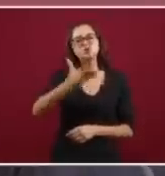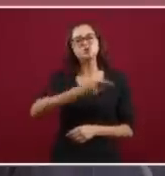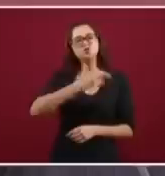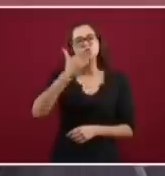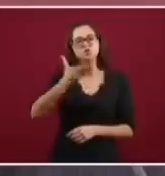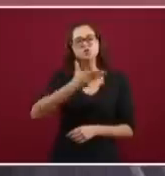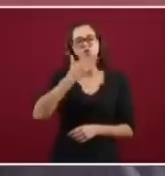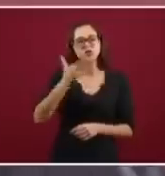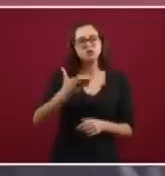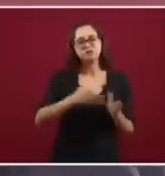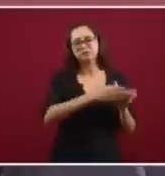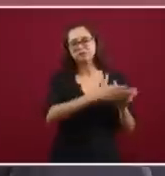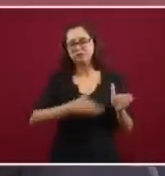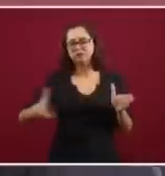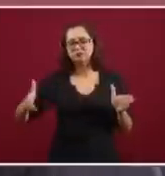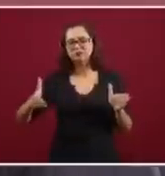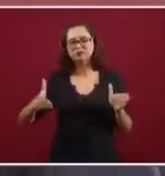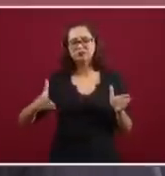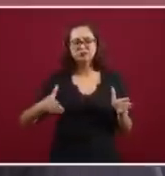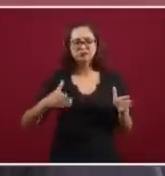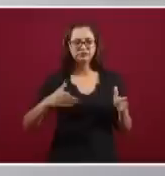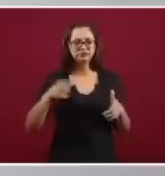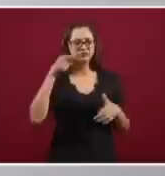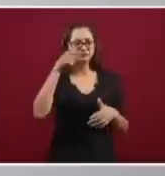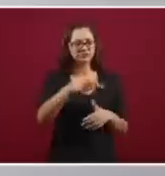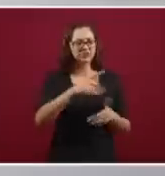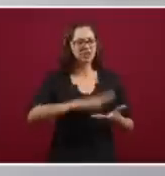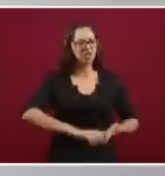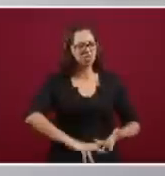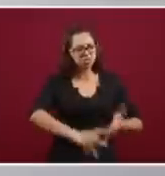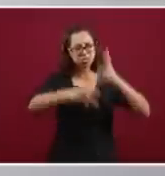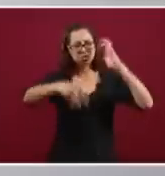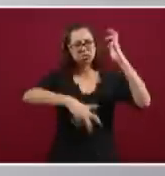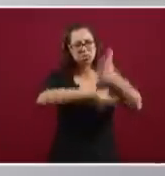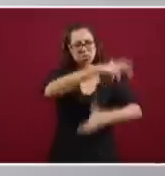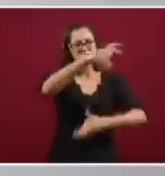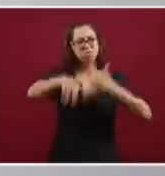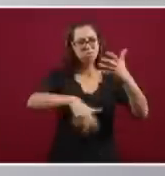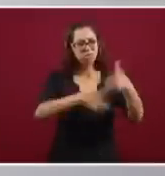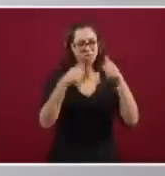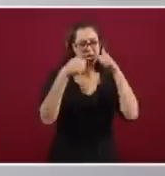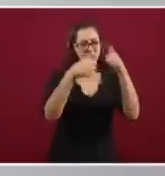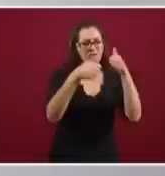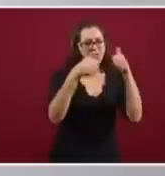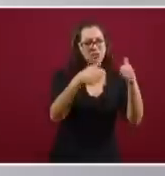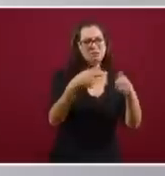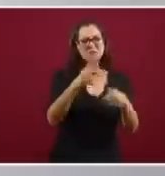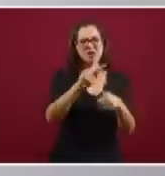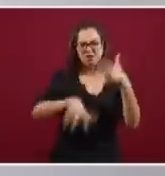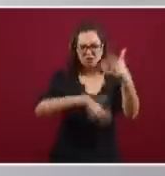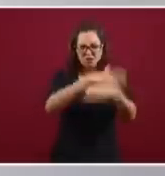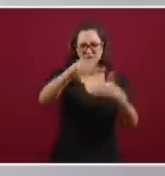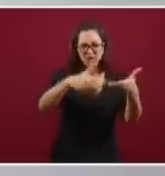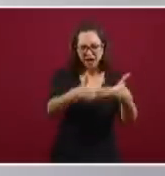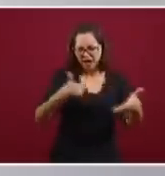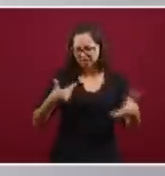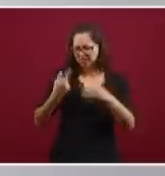solo por atender los efectos y no las causas.